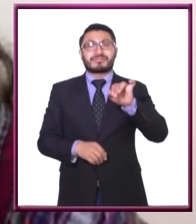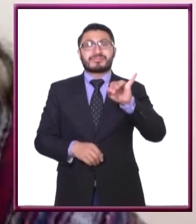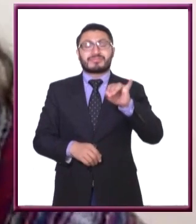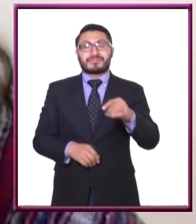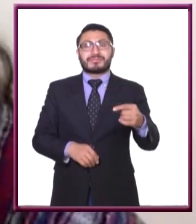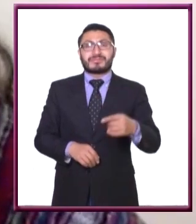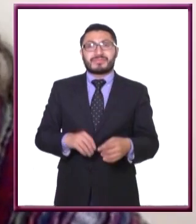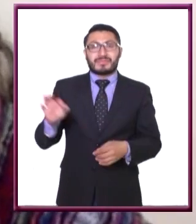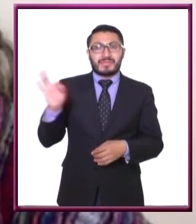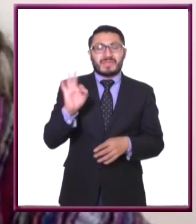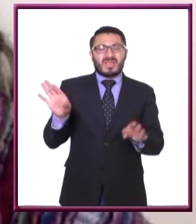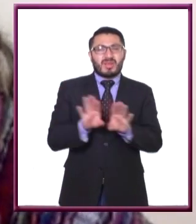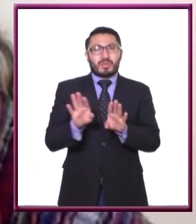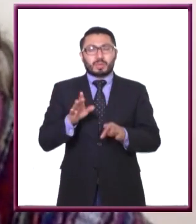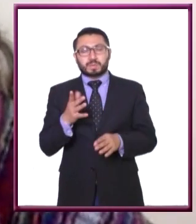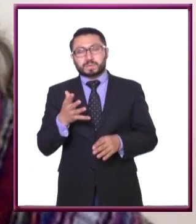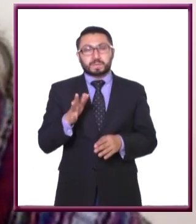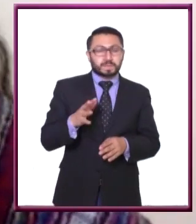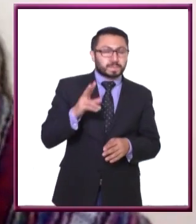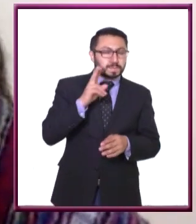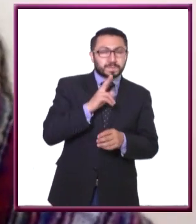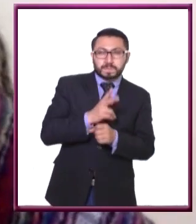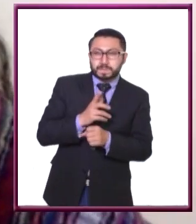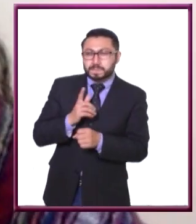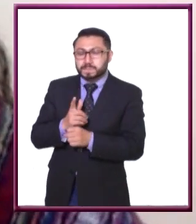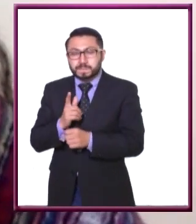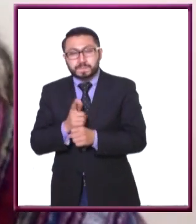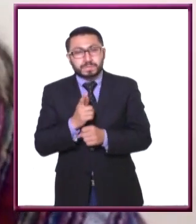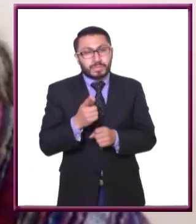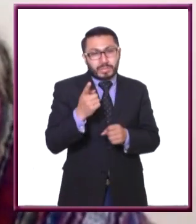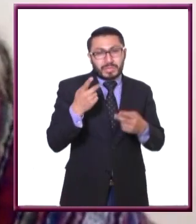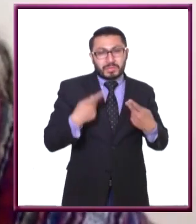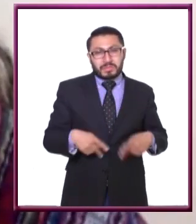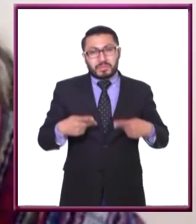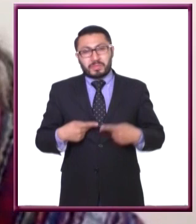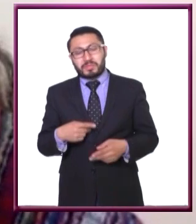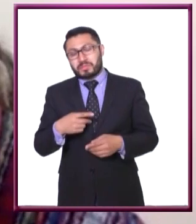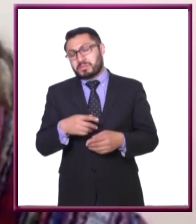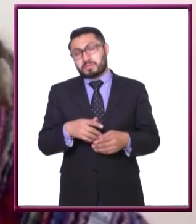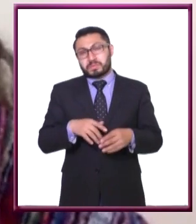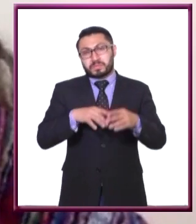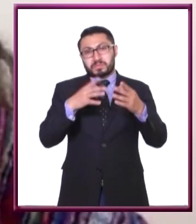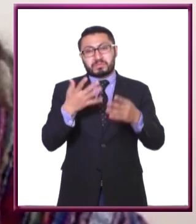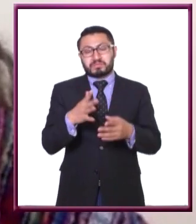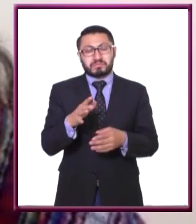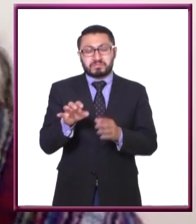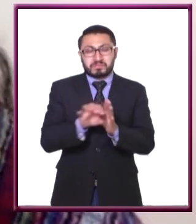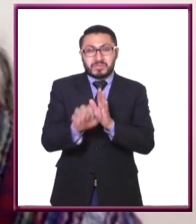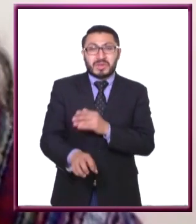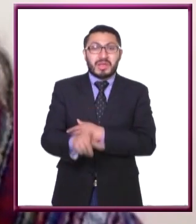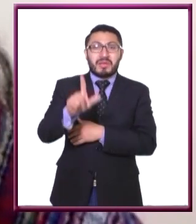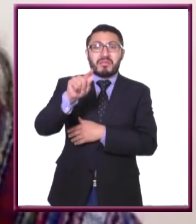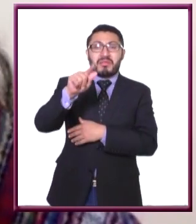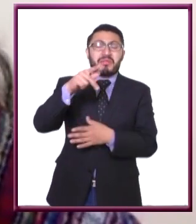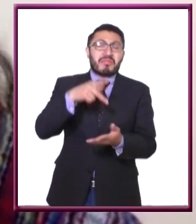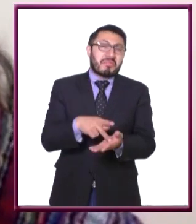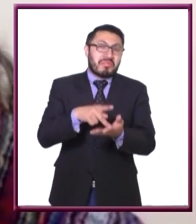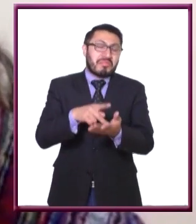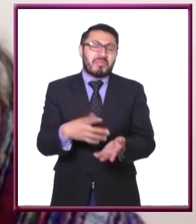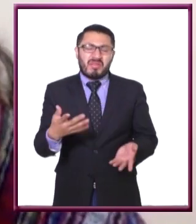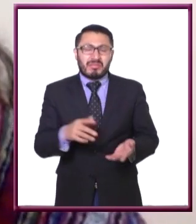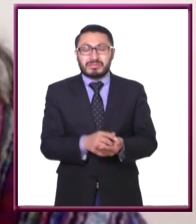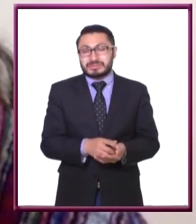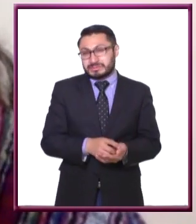Sí, si hacemos un cálculo más o menos, por ejemplo, de una persona promedio, digamos de unos 70